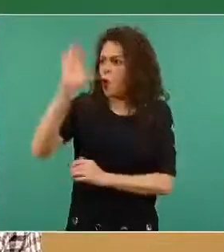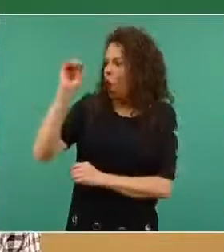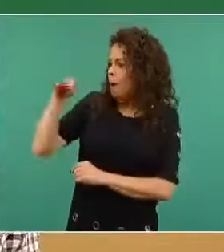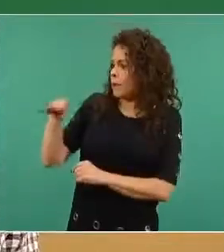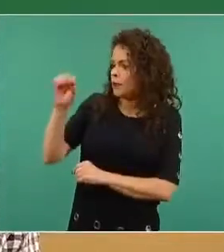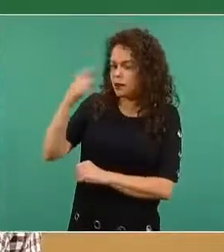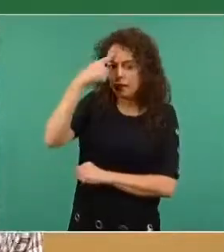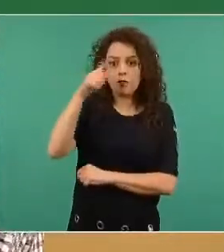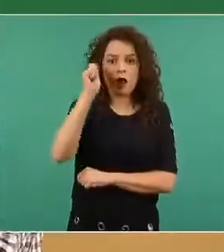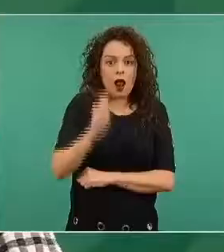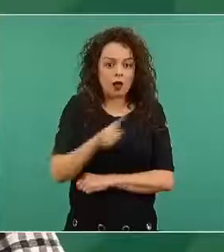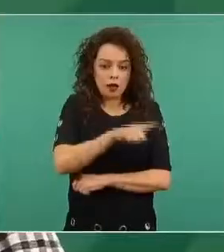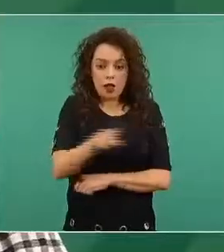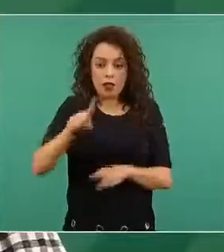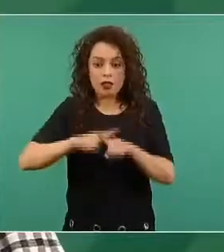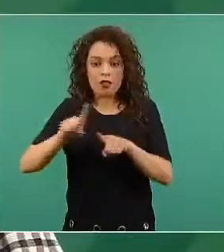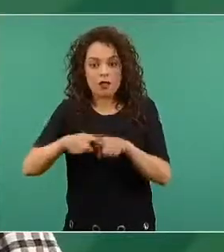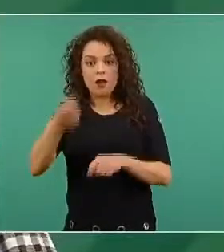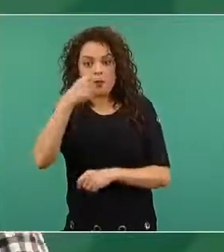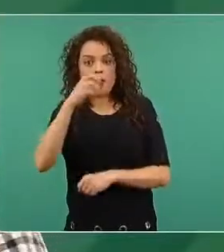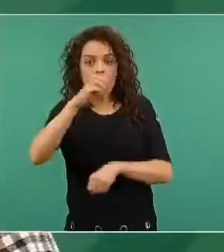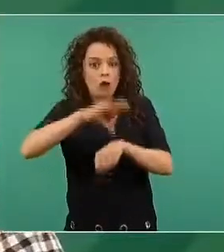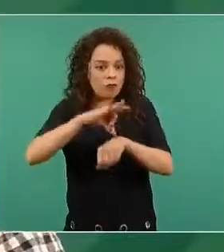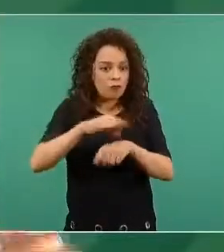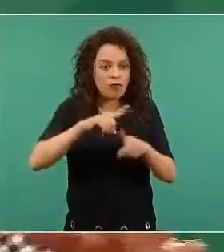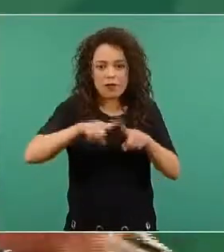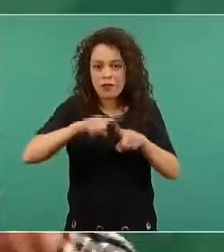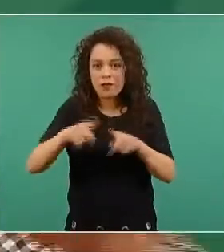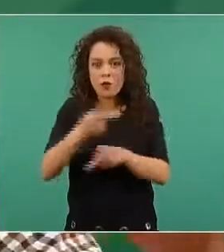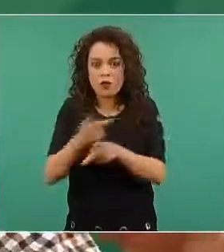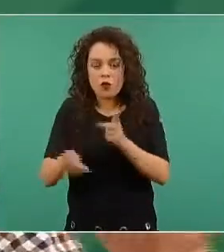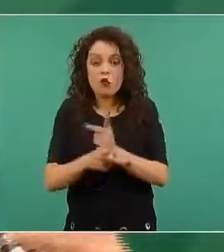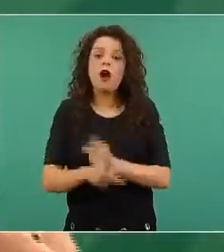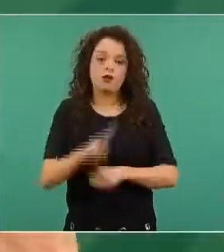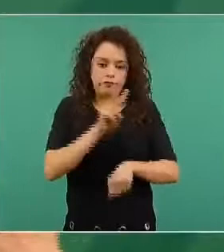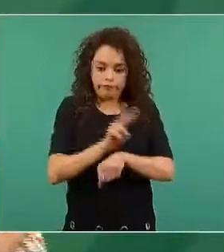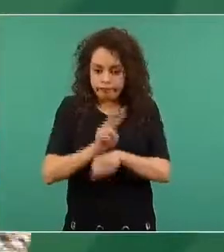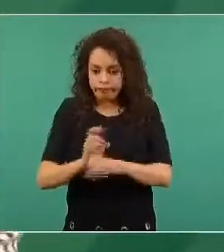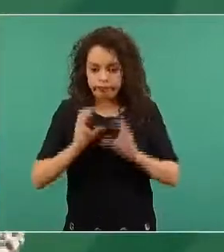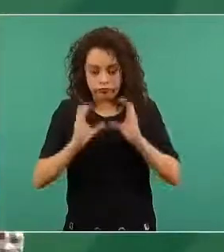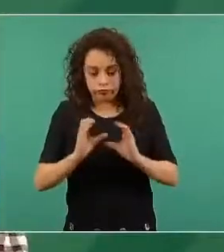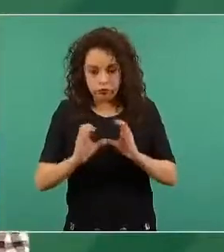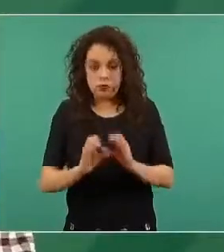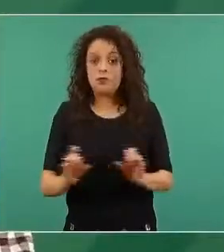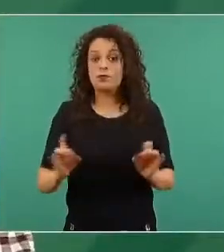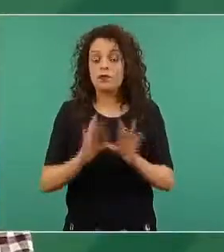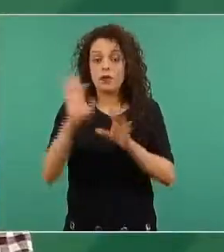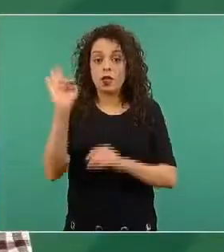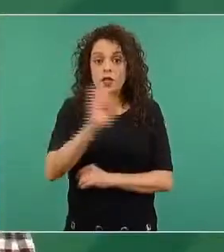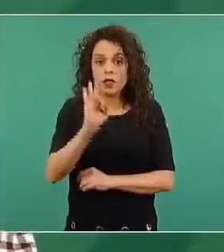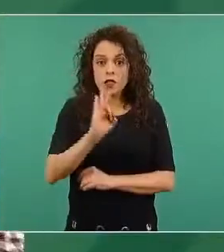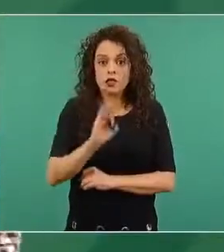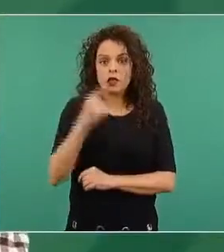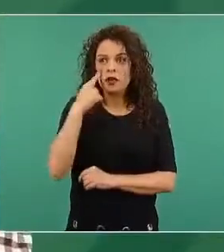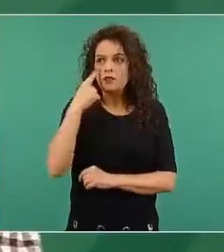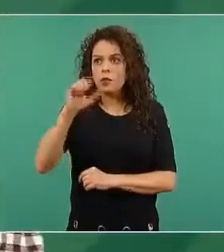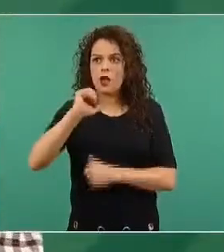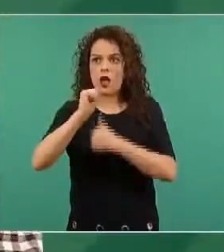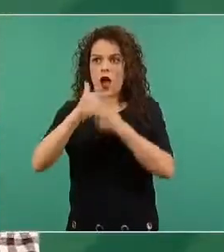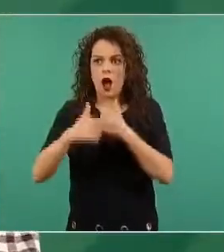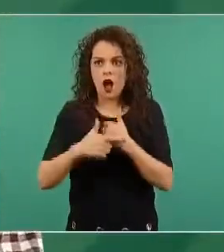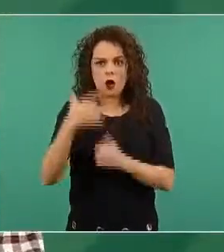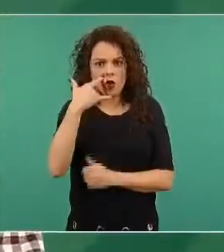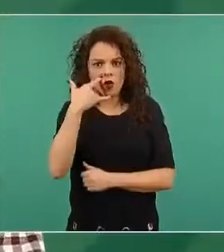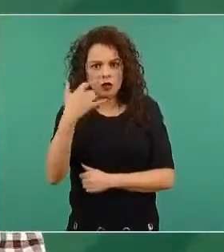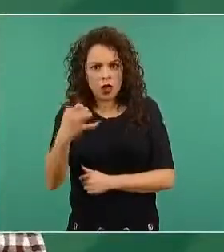de farmacovigilancia y si en un momento dado lo que ocurre en varios países fuera sospechoso de un patrón común de